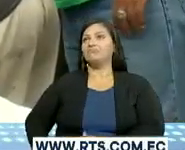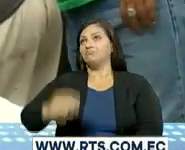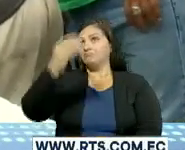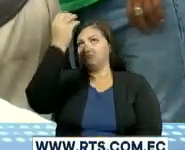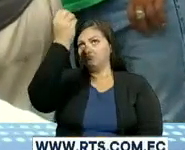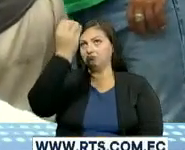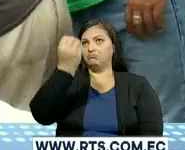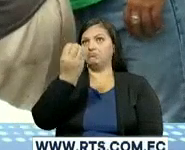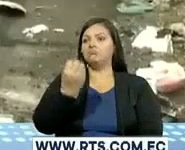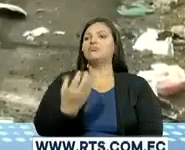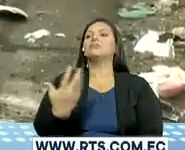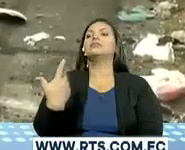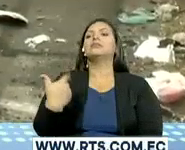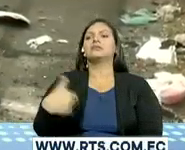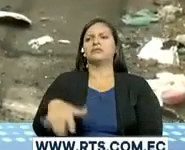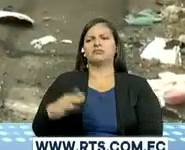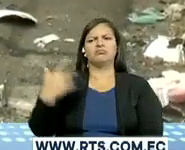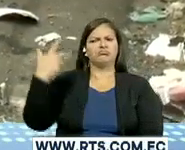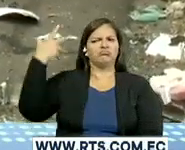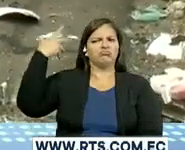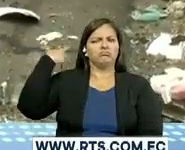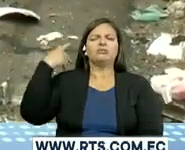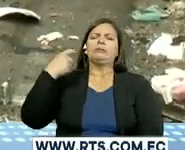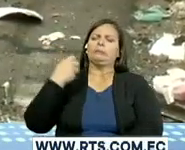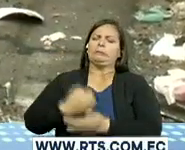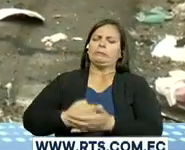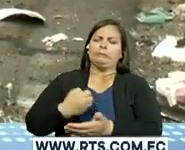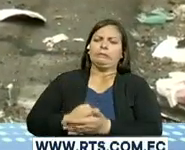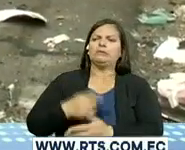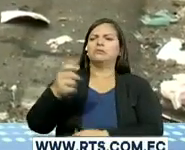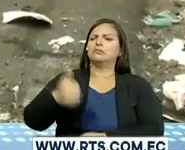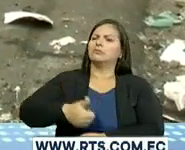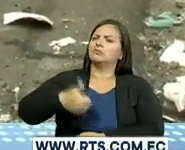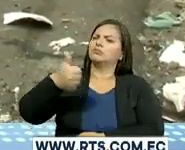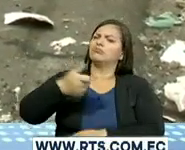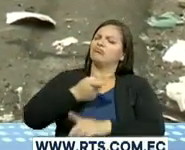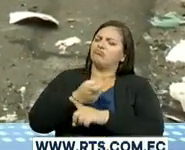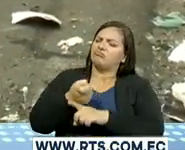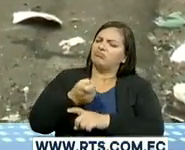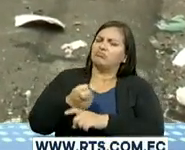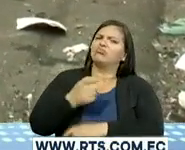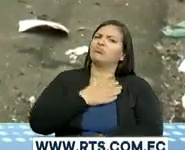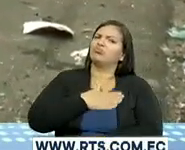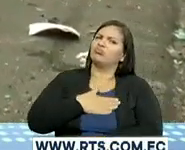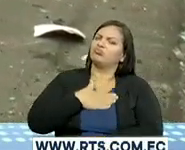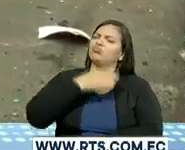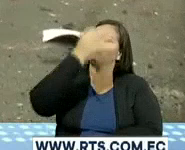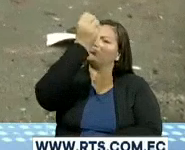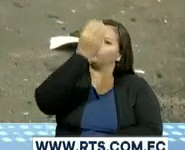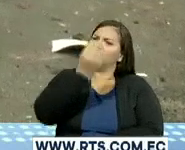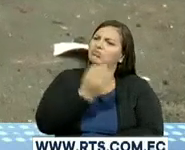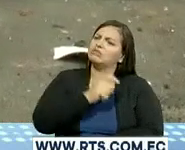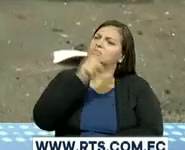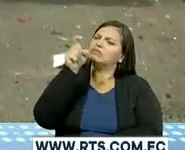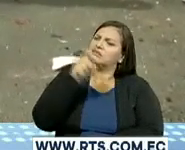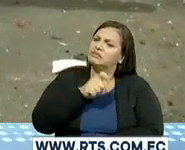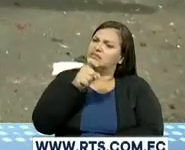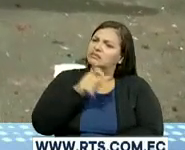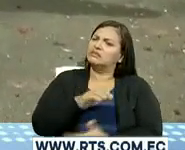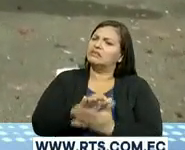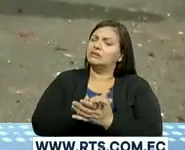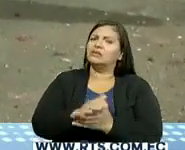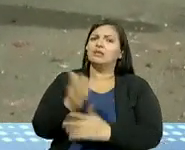semáforos. Esto se vino pidiendo hace tiempo. Ustedes tienen constancia de videos, fotos de los reportajes que se han hecho